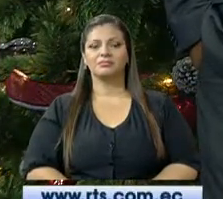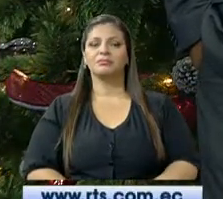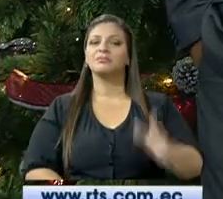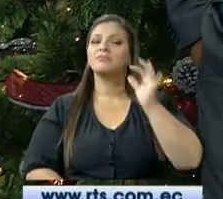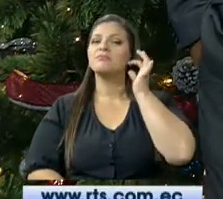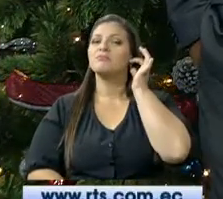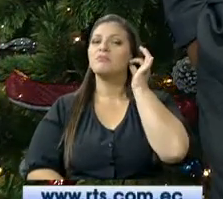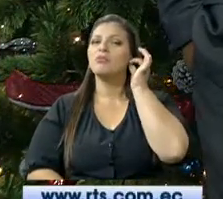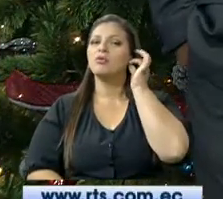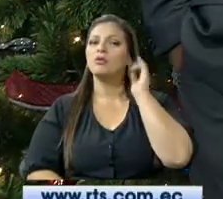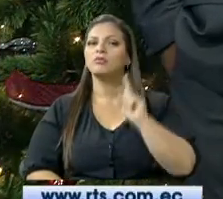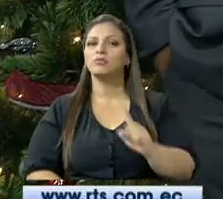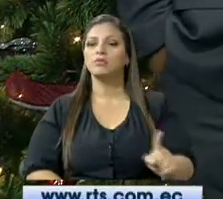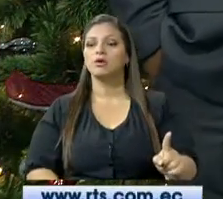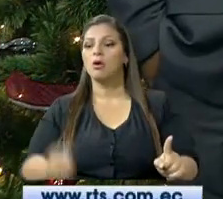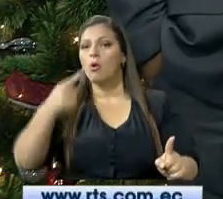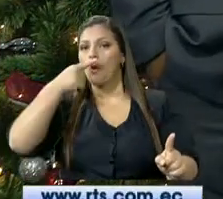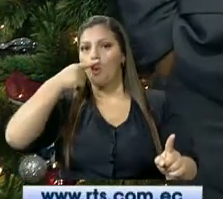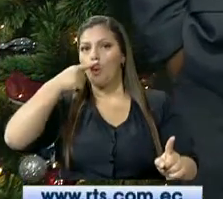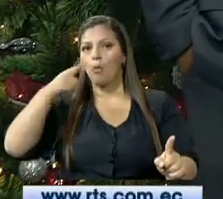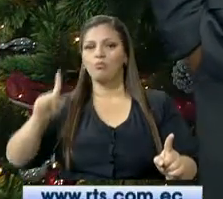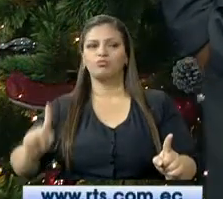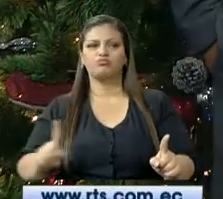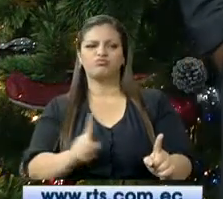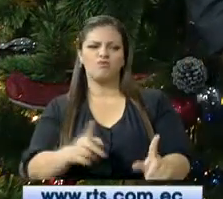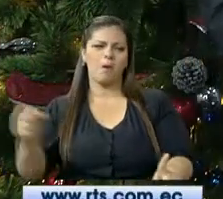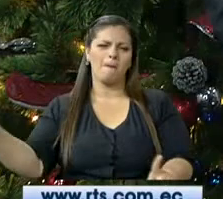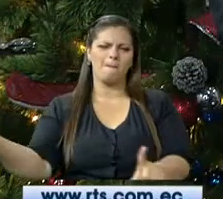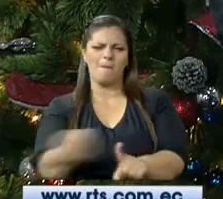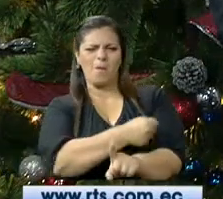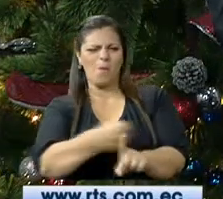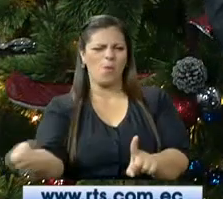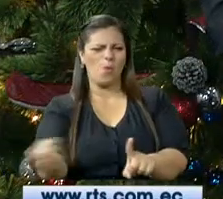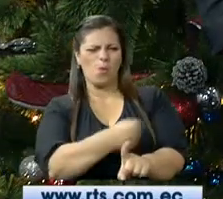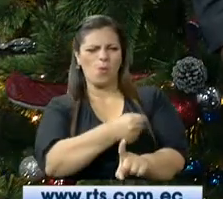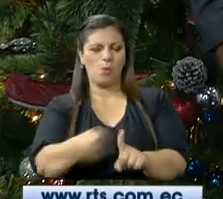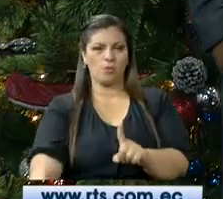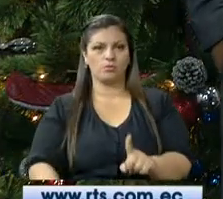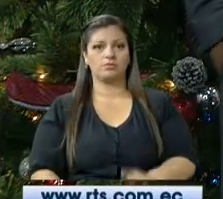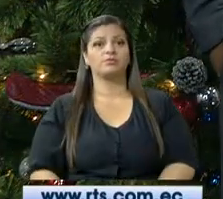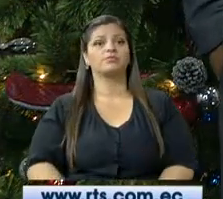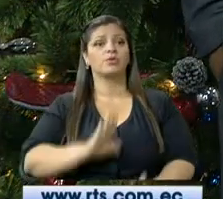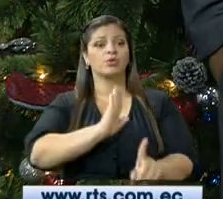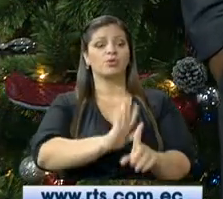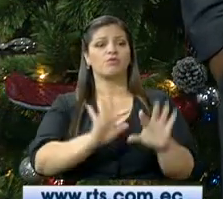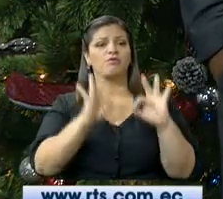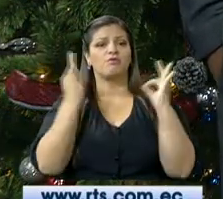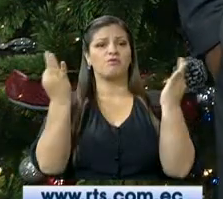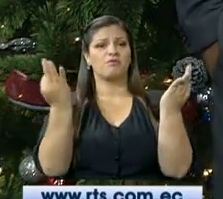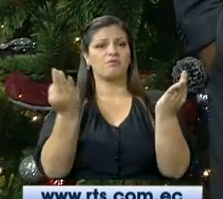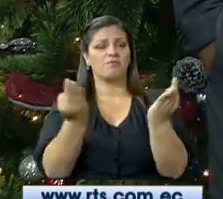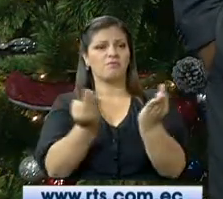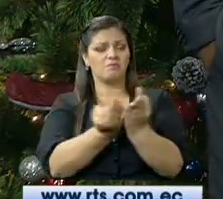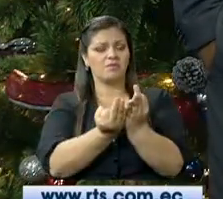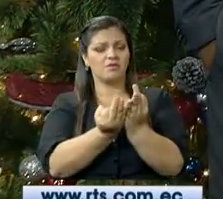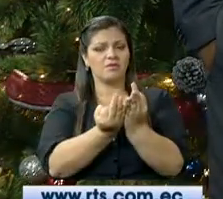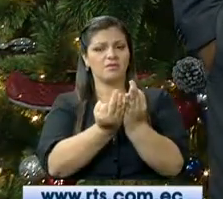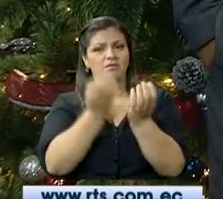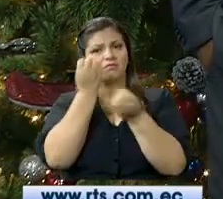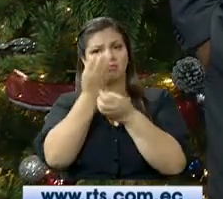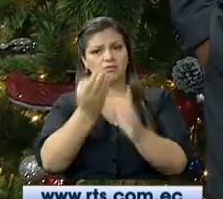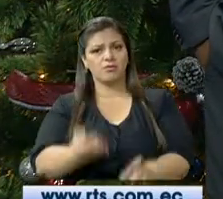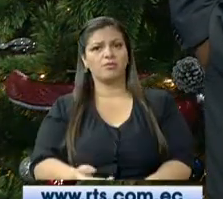sujeto desconocido en el sur de Guayaquil. Según familiares de la afectada, ella habría recibido 2 puñaladas,